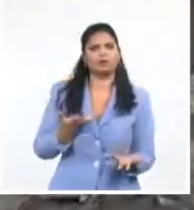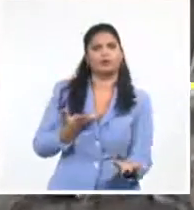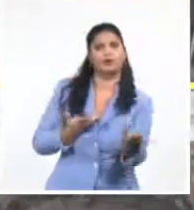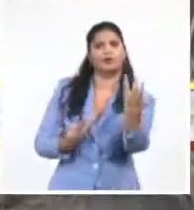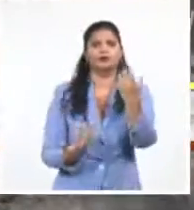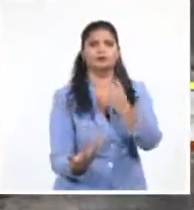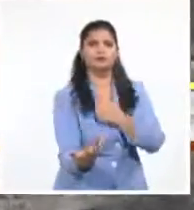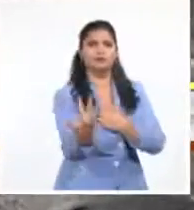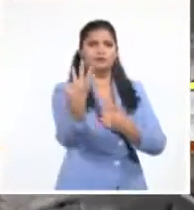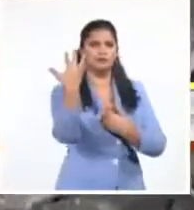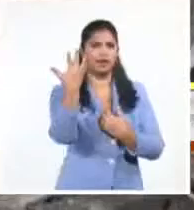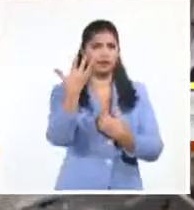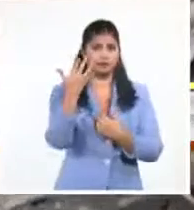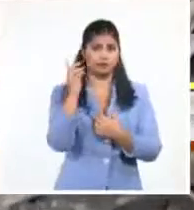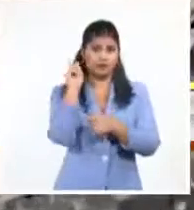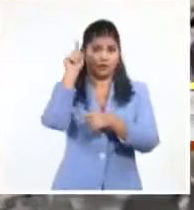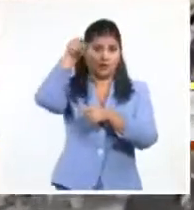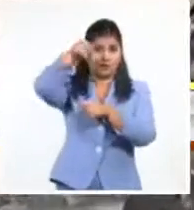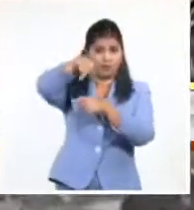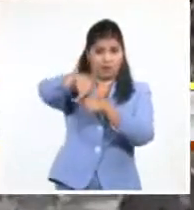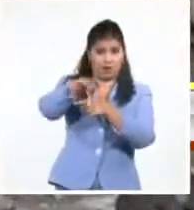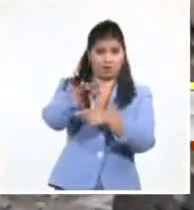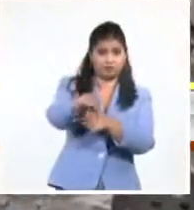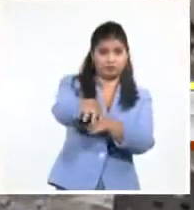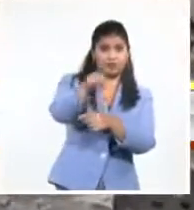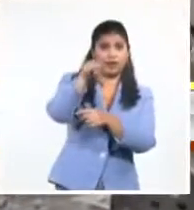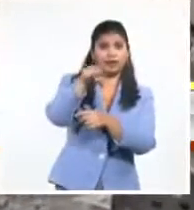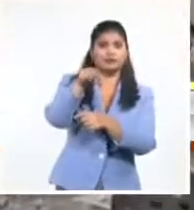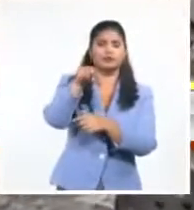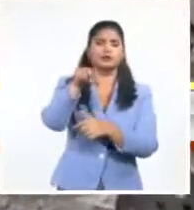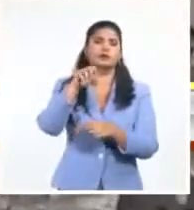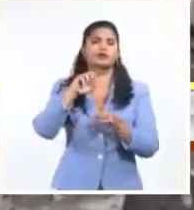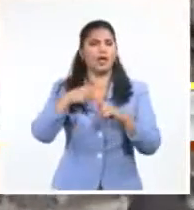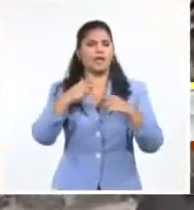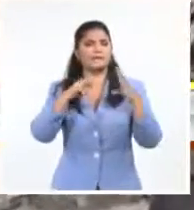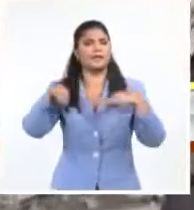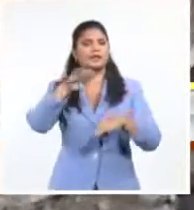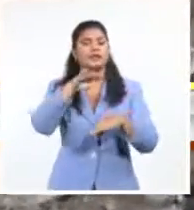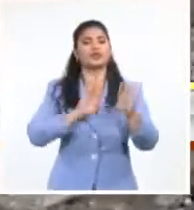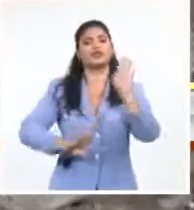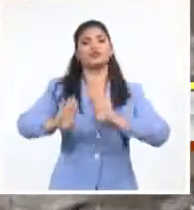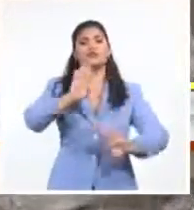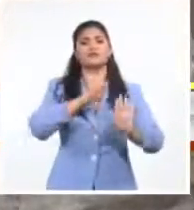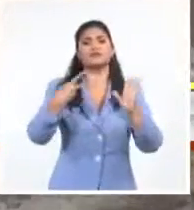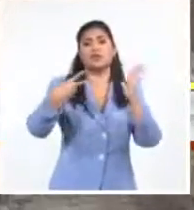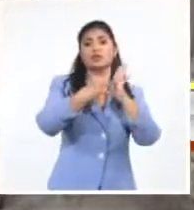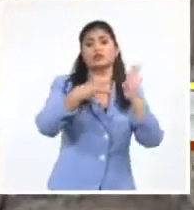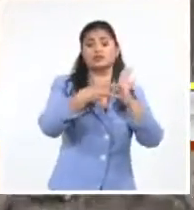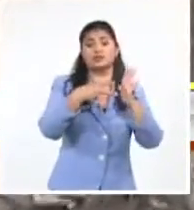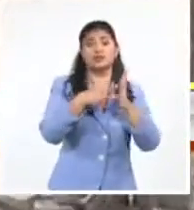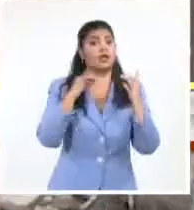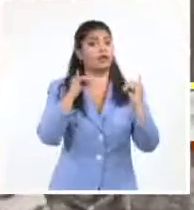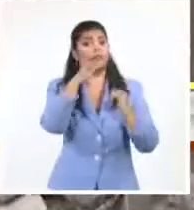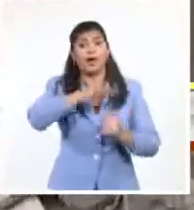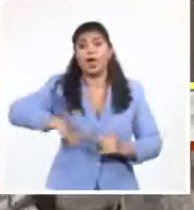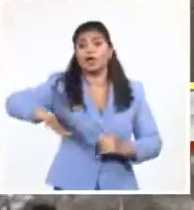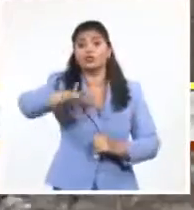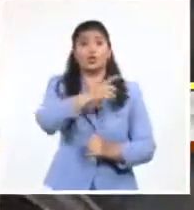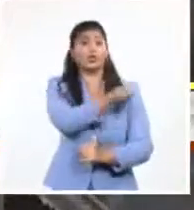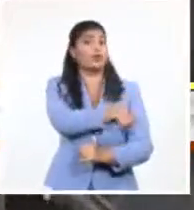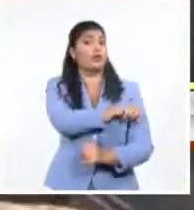de las Fuerzas Armadas de Siria, ya que el Ministerio de Defensa de esta nación anunció la movilización de todas